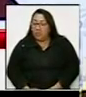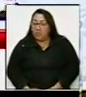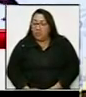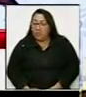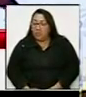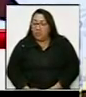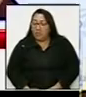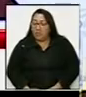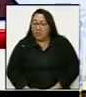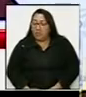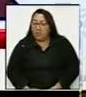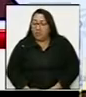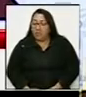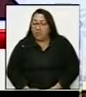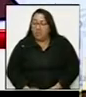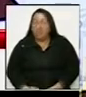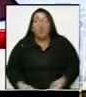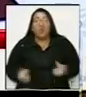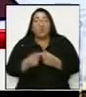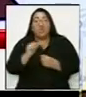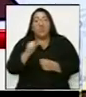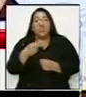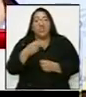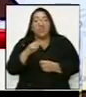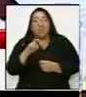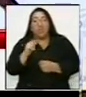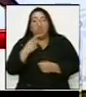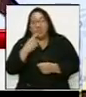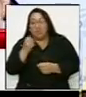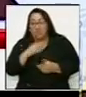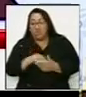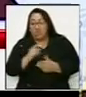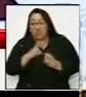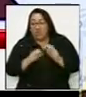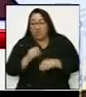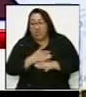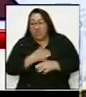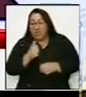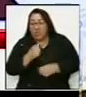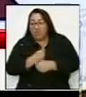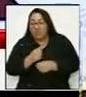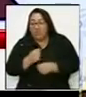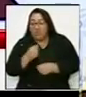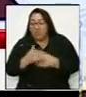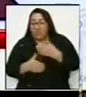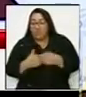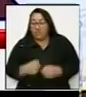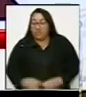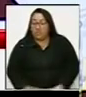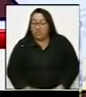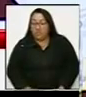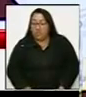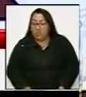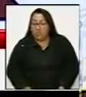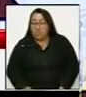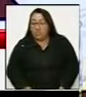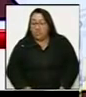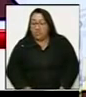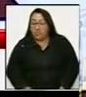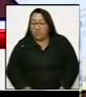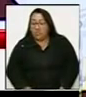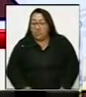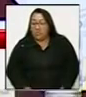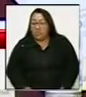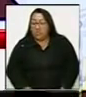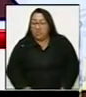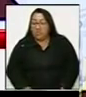proceso, cuando usted hace la observación a la evaluación parcial de desempeño como proceso estratégico, hace la